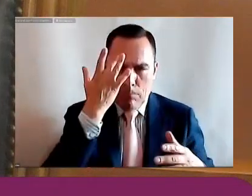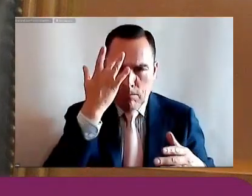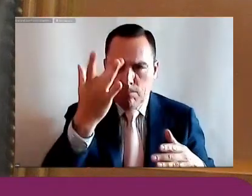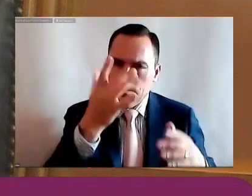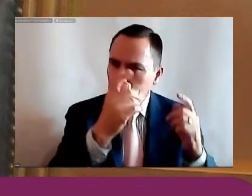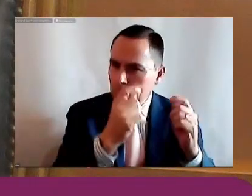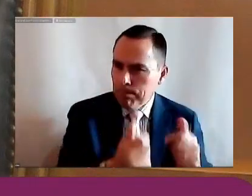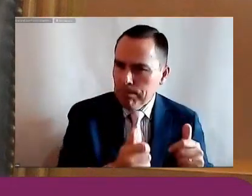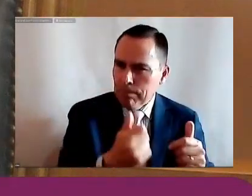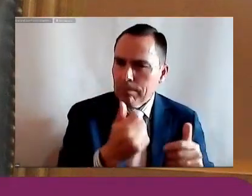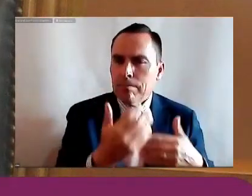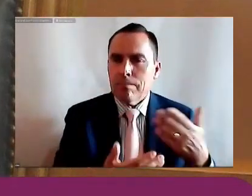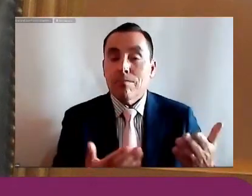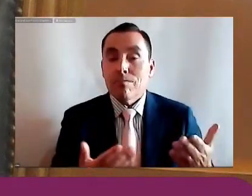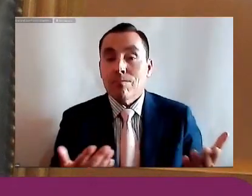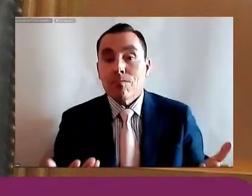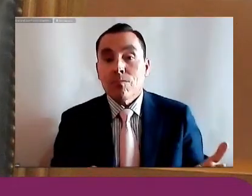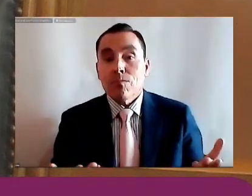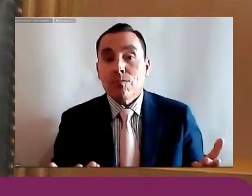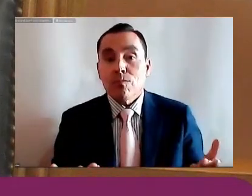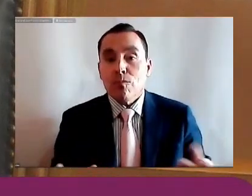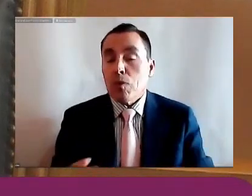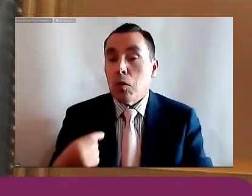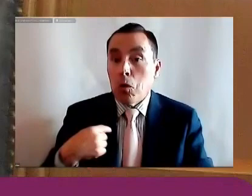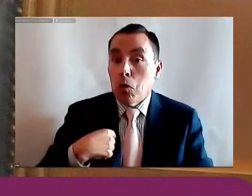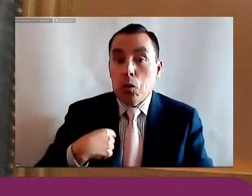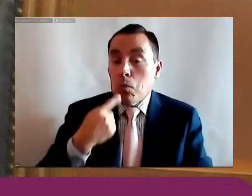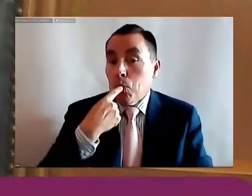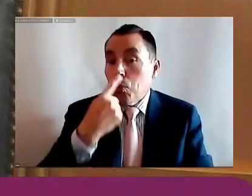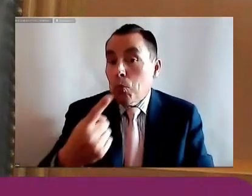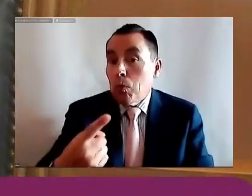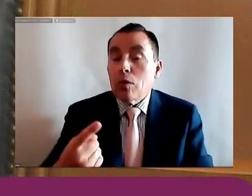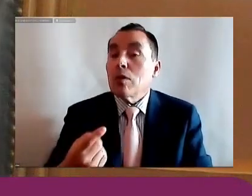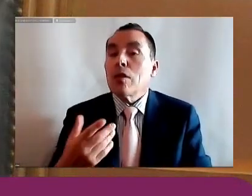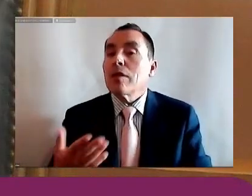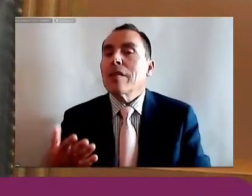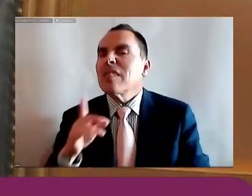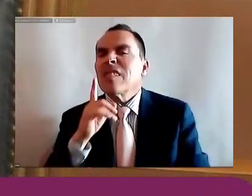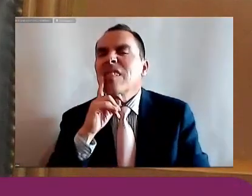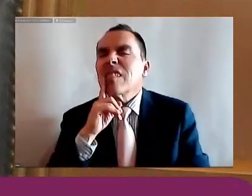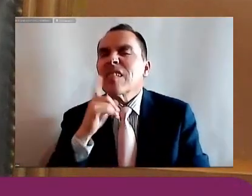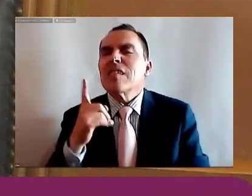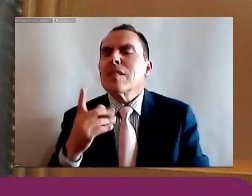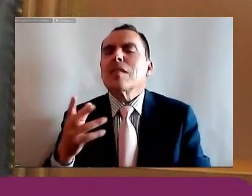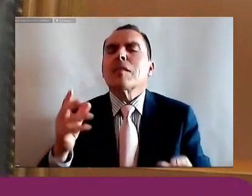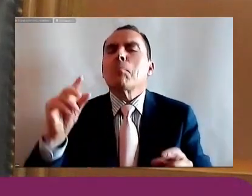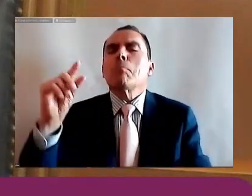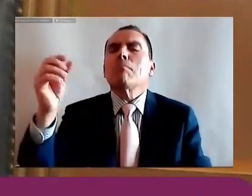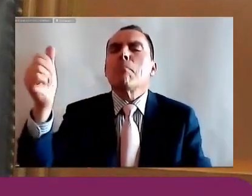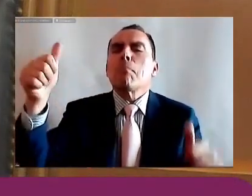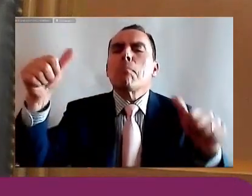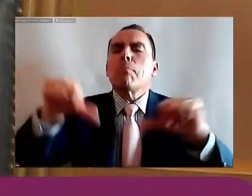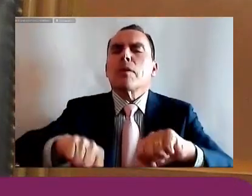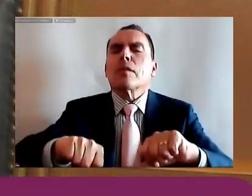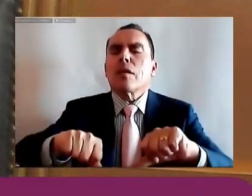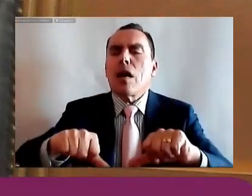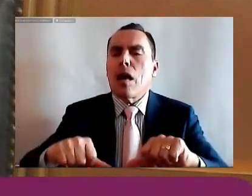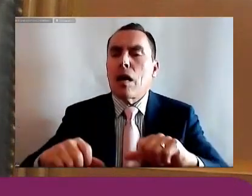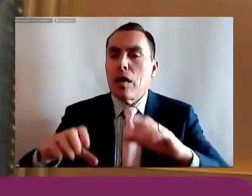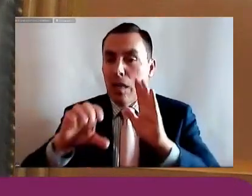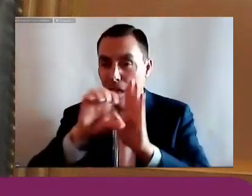No sé desde qué presupuestos parte la pregunta, o sea, en el sentido de que esto le cuesta dinero al